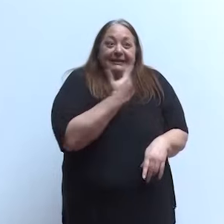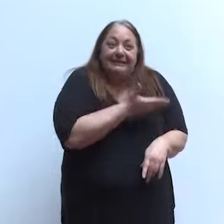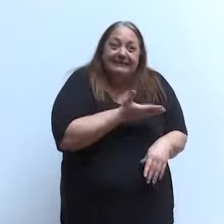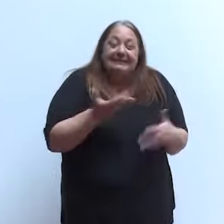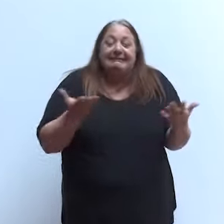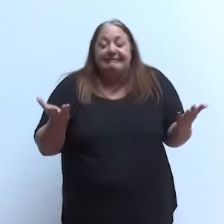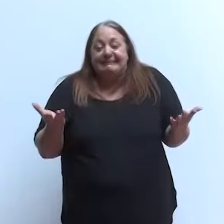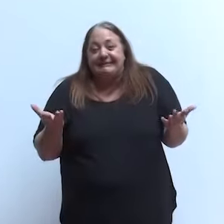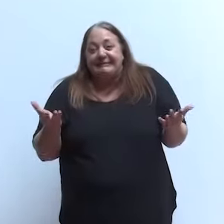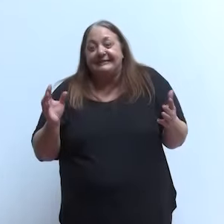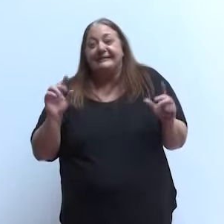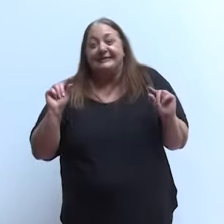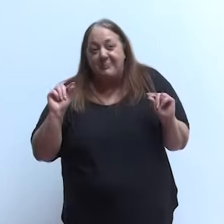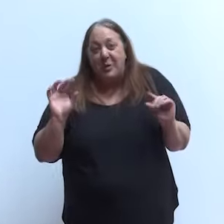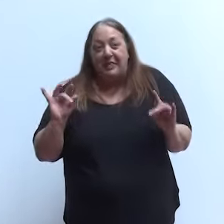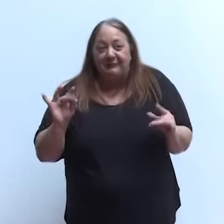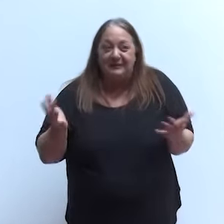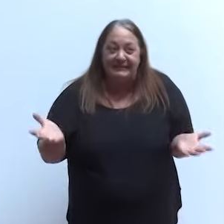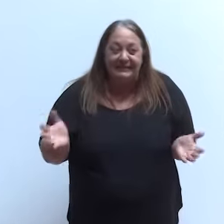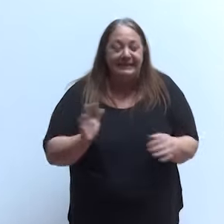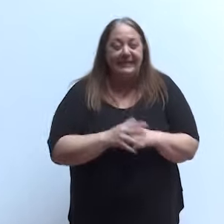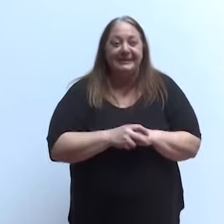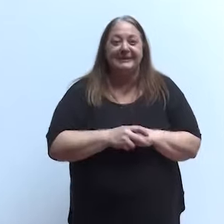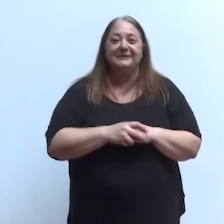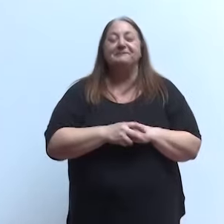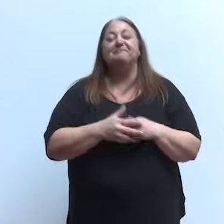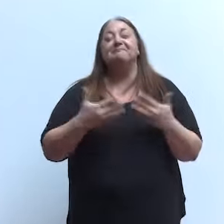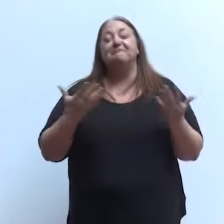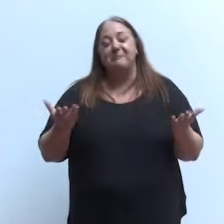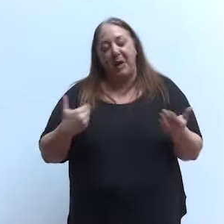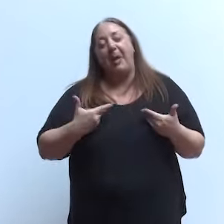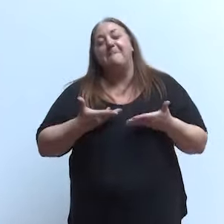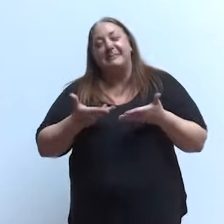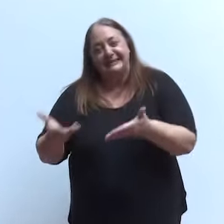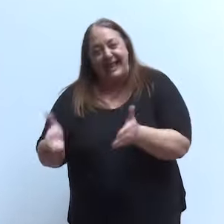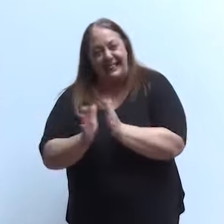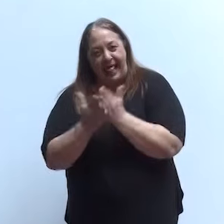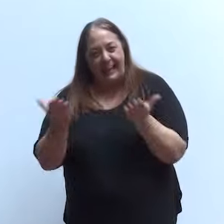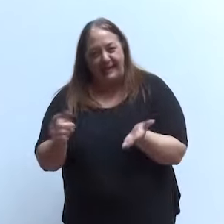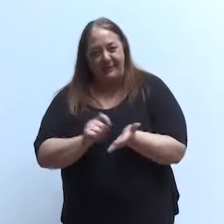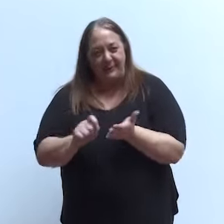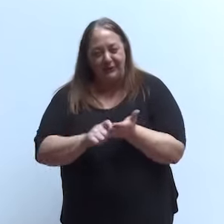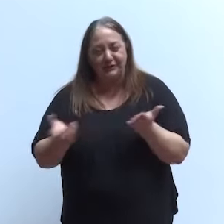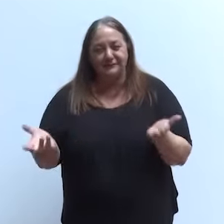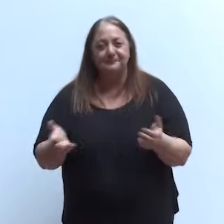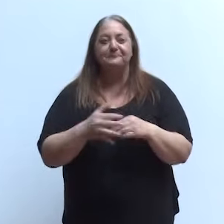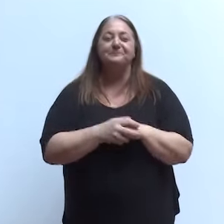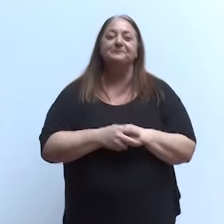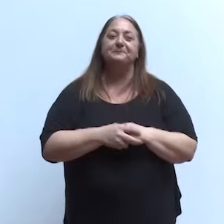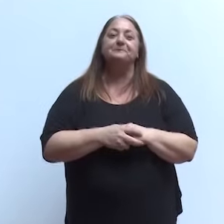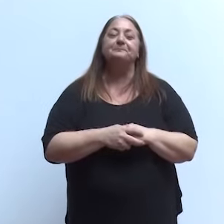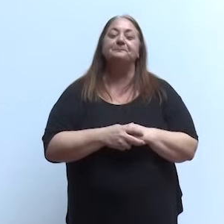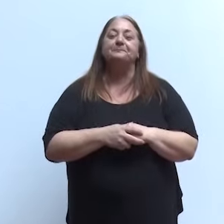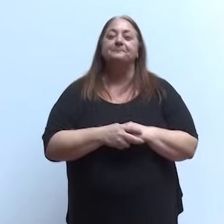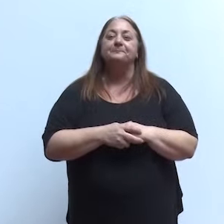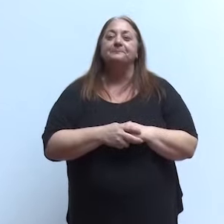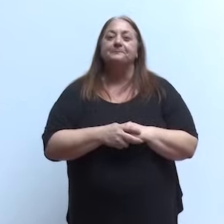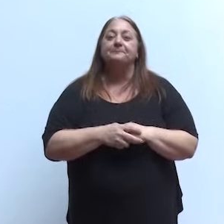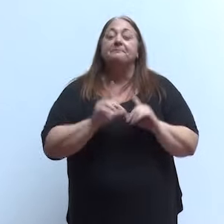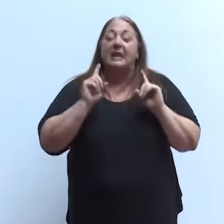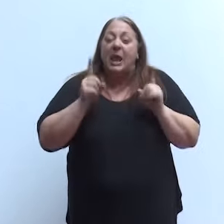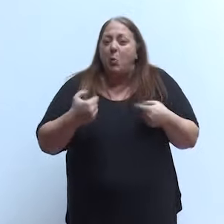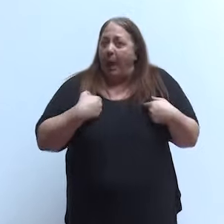eh el libro y después discutimos bueno bueno voy a presentar el libro después discutimos Eh no igual voy a hacerlo